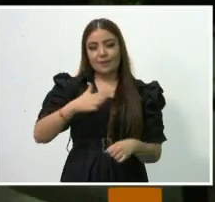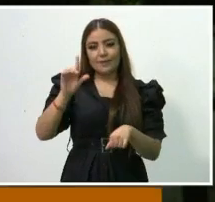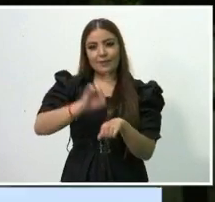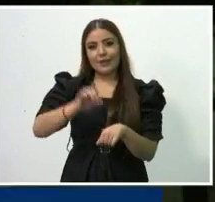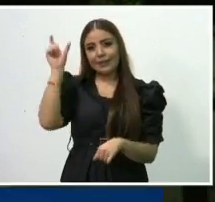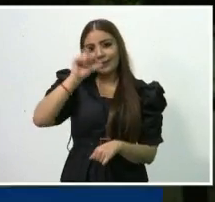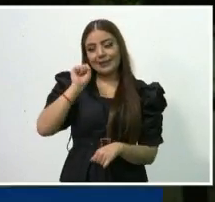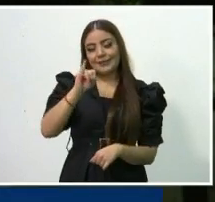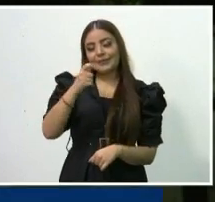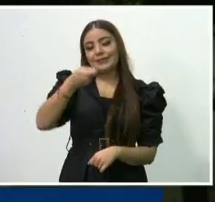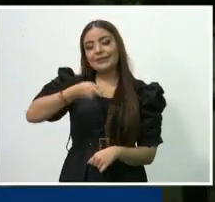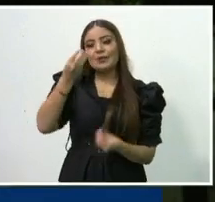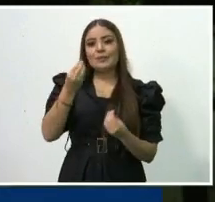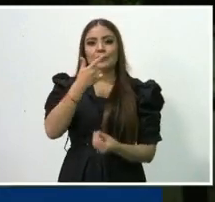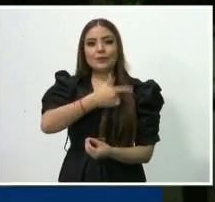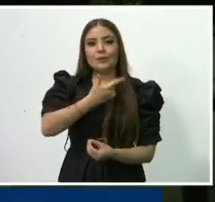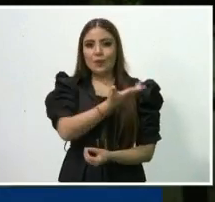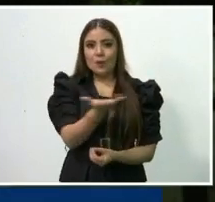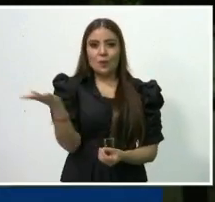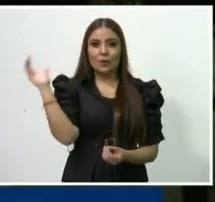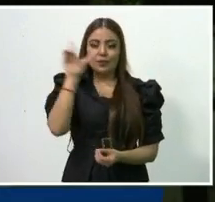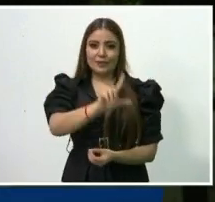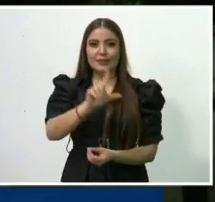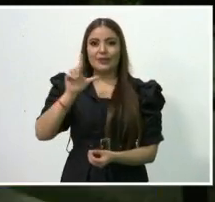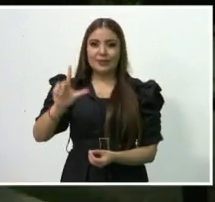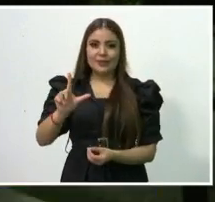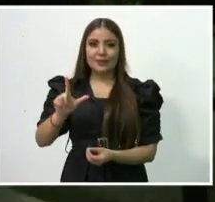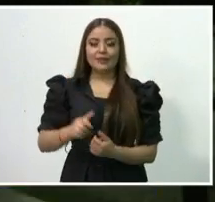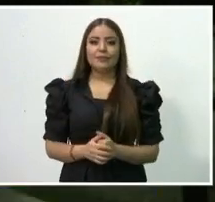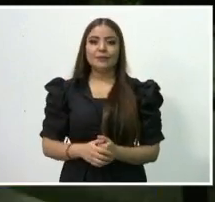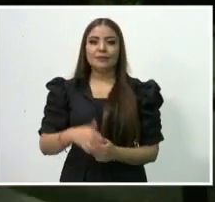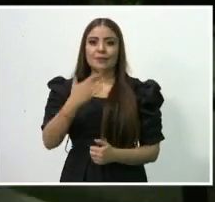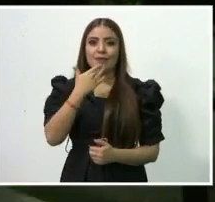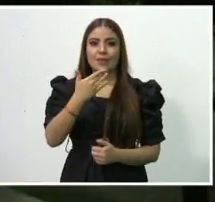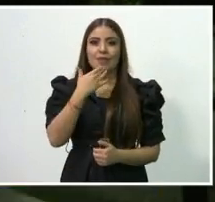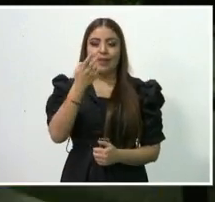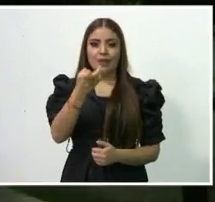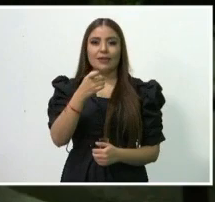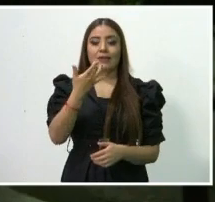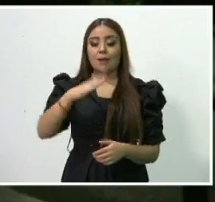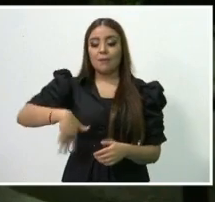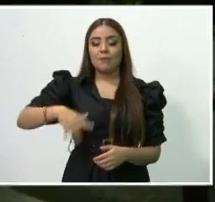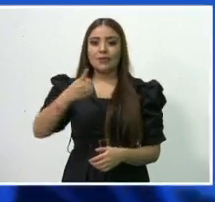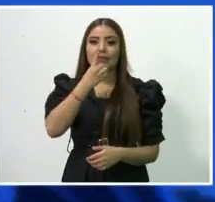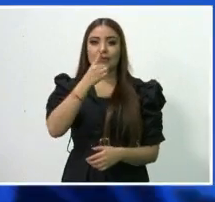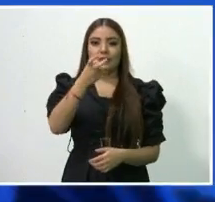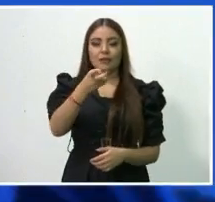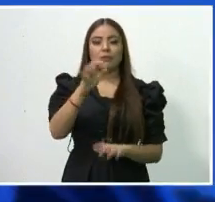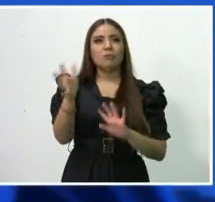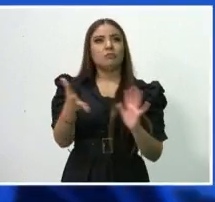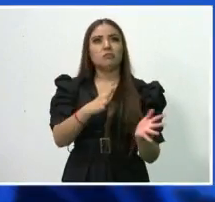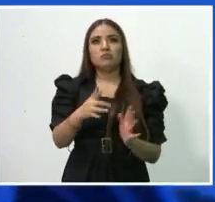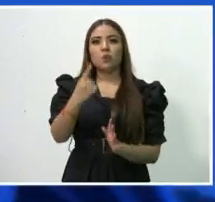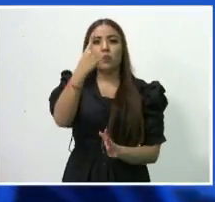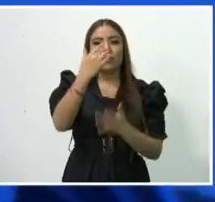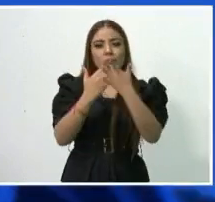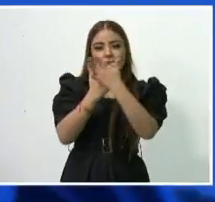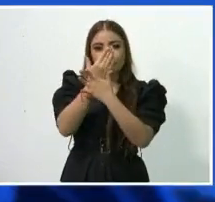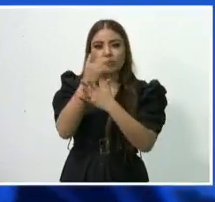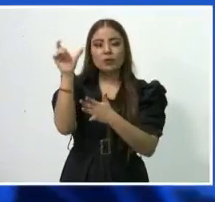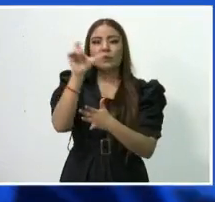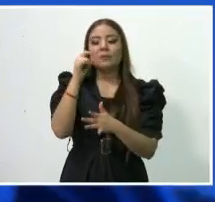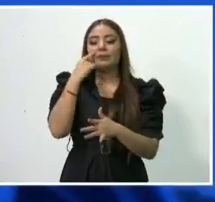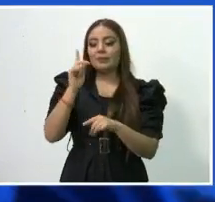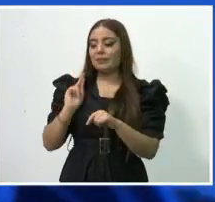Ángel te saludo con mucho gusto a ti y a toda la comarca Lagunera como bien lo comentaste fue alrededor de la una de la mañana cuando sobre